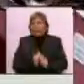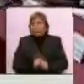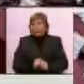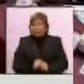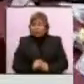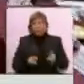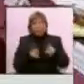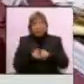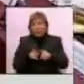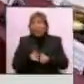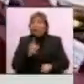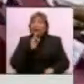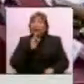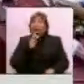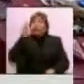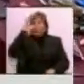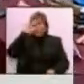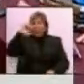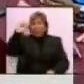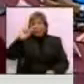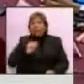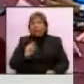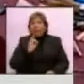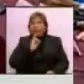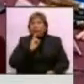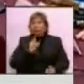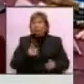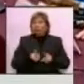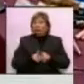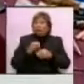también el embajador de los Estados Unidos en Perú, Brian A. Nichols.